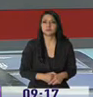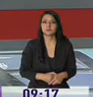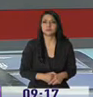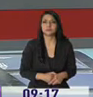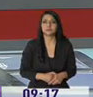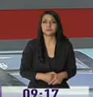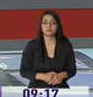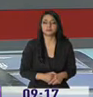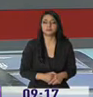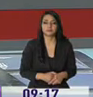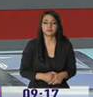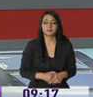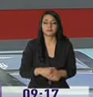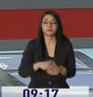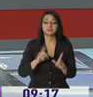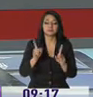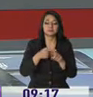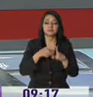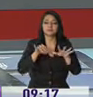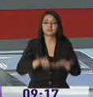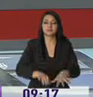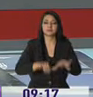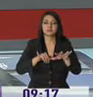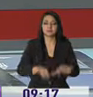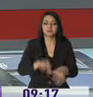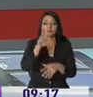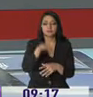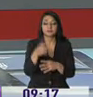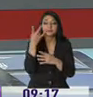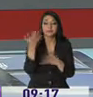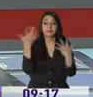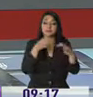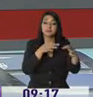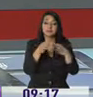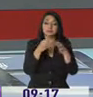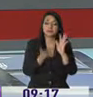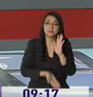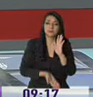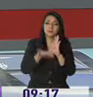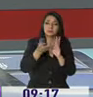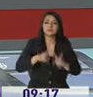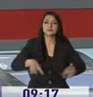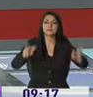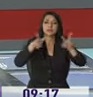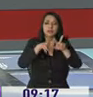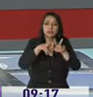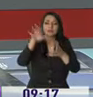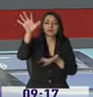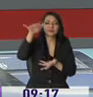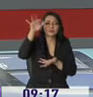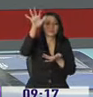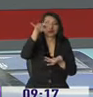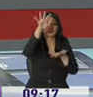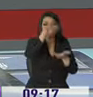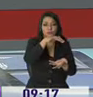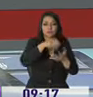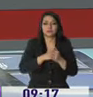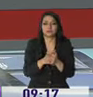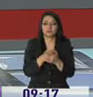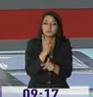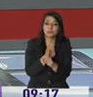explicó que durante el primer semestre de este 2017 se han incrementado los valores de importaciones y por ende